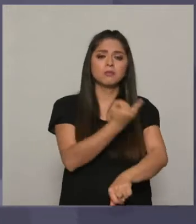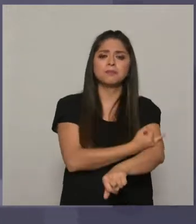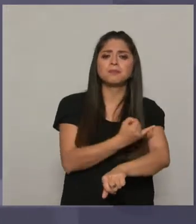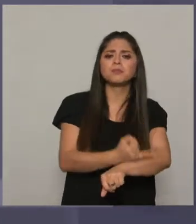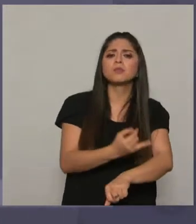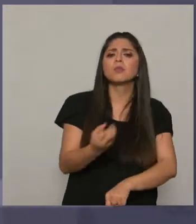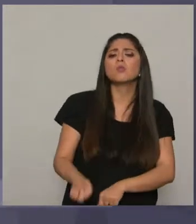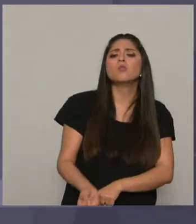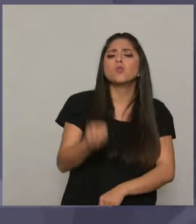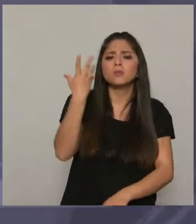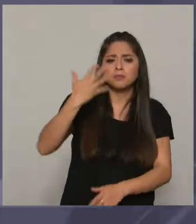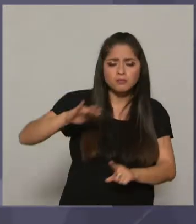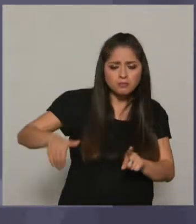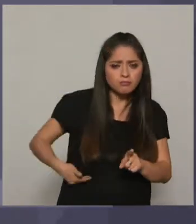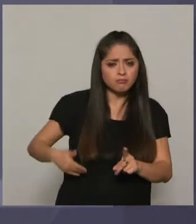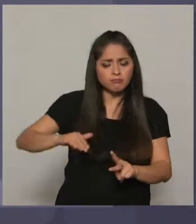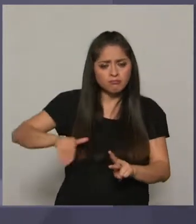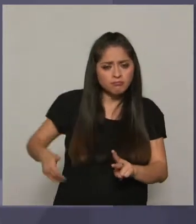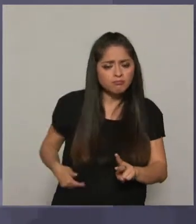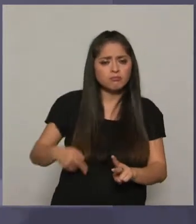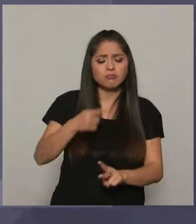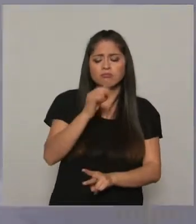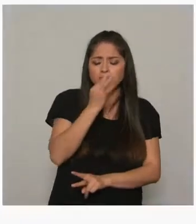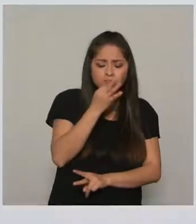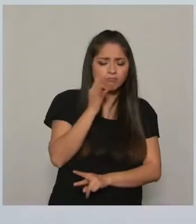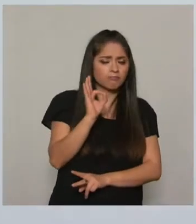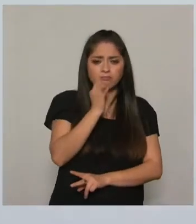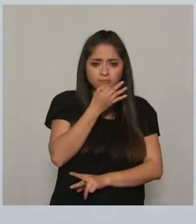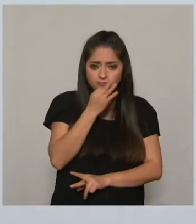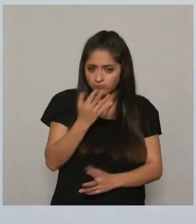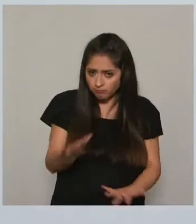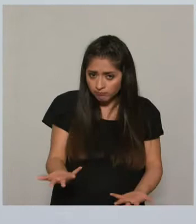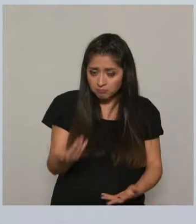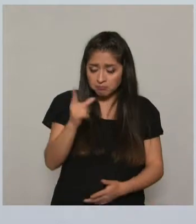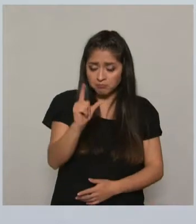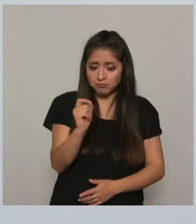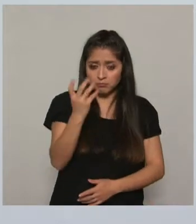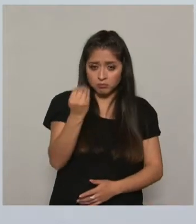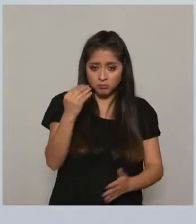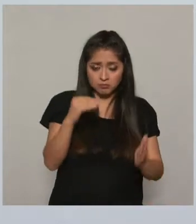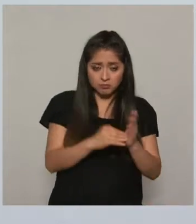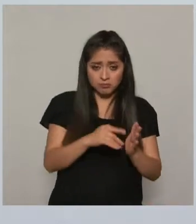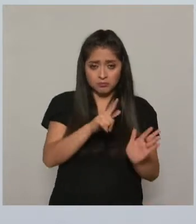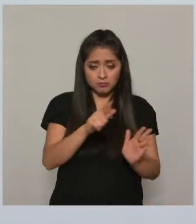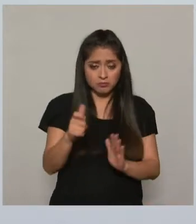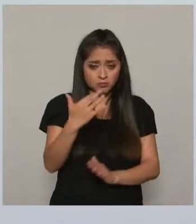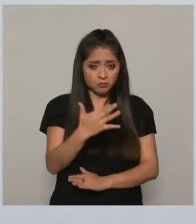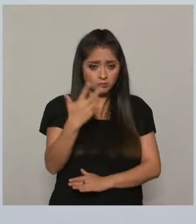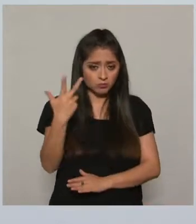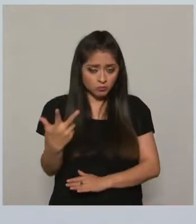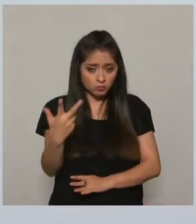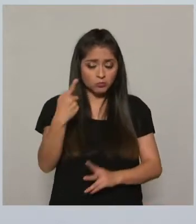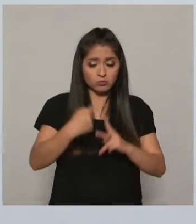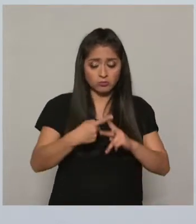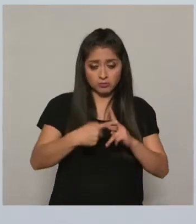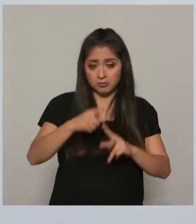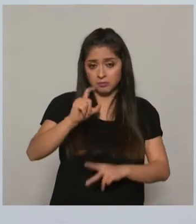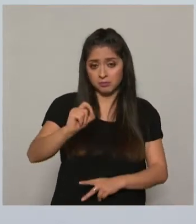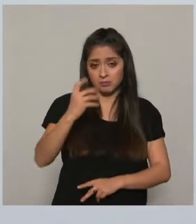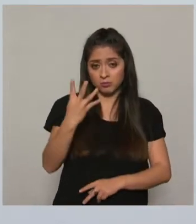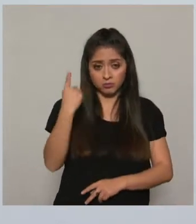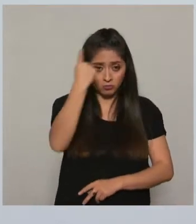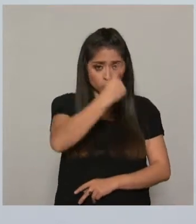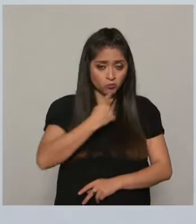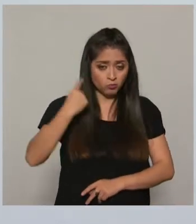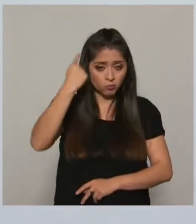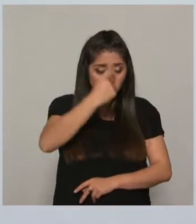¿cuántos incidentes viales tiene cada segundo? ¿No? Son 29,758 entre 24 horas.